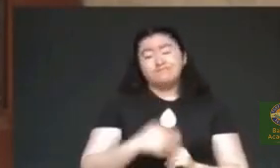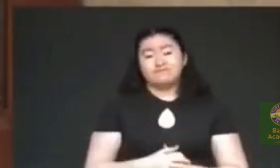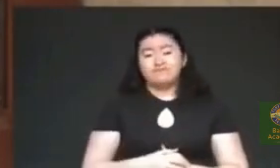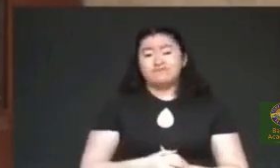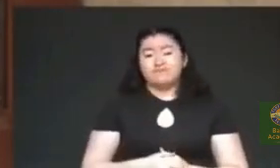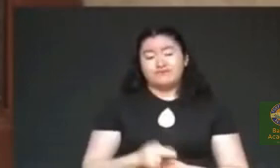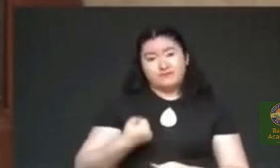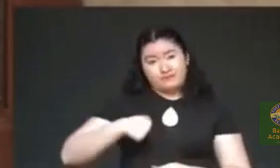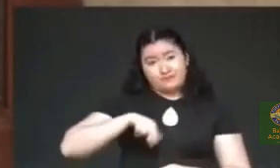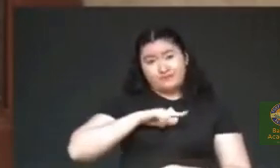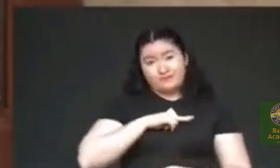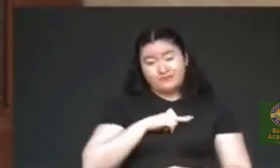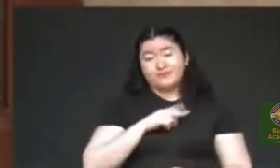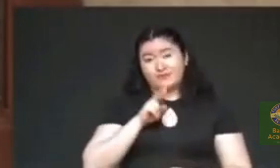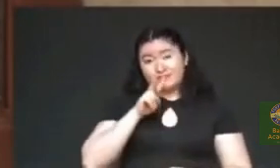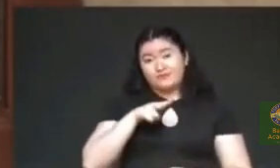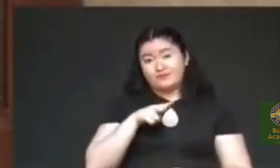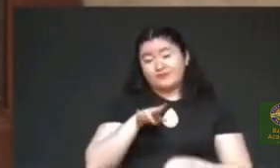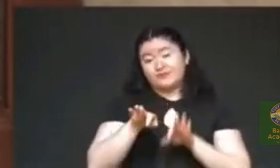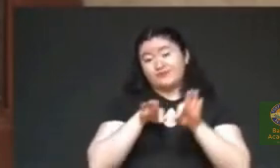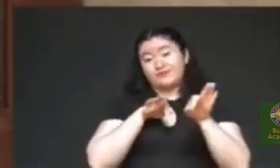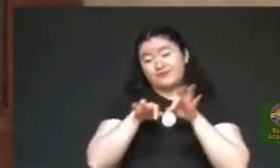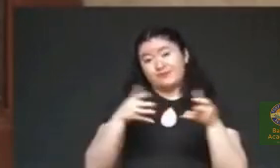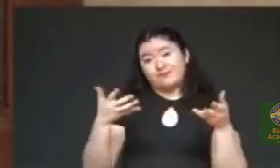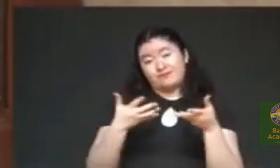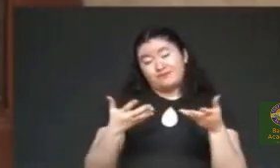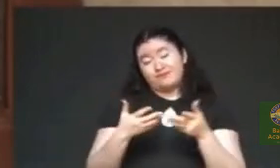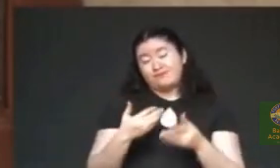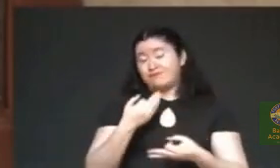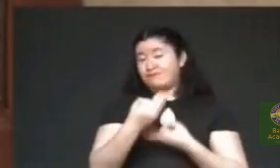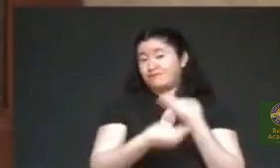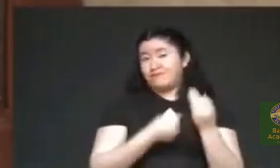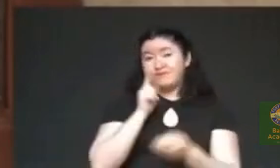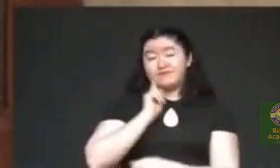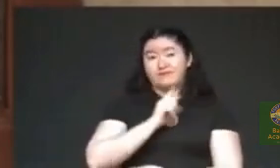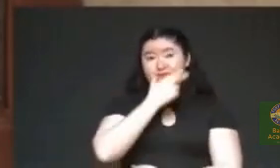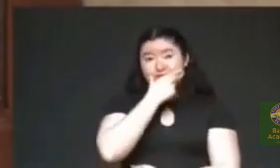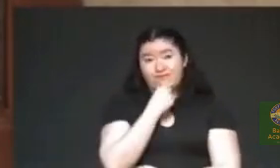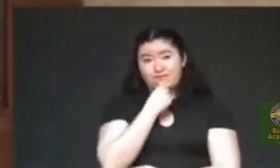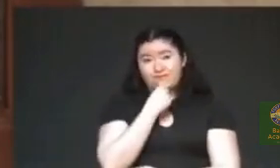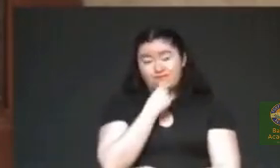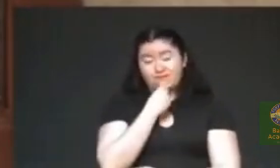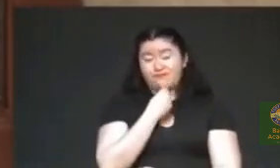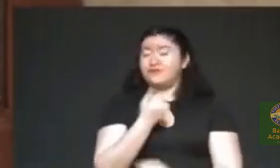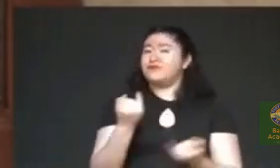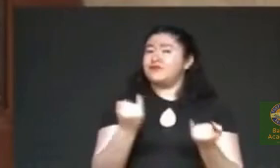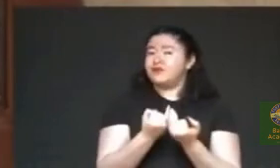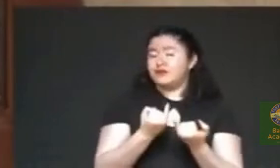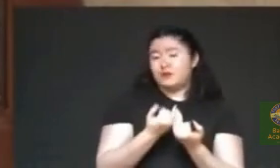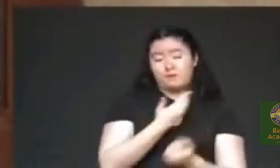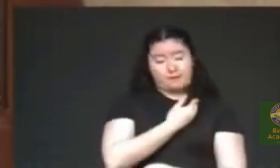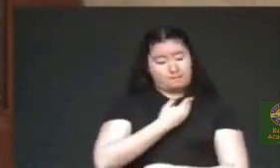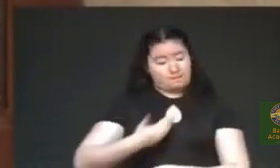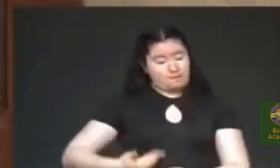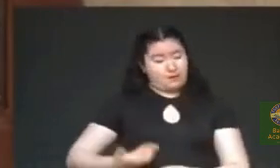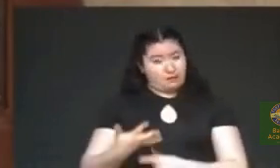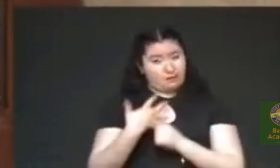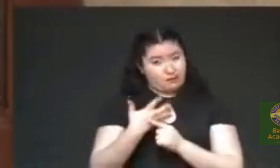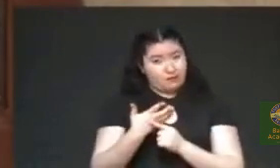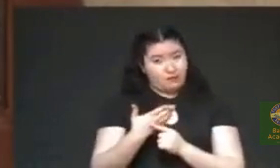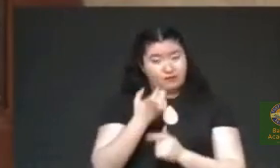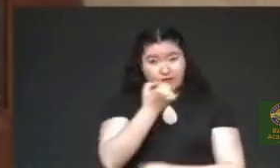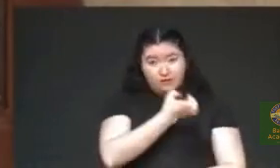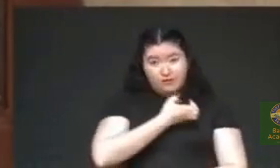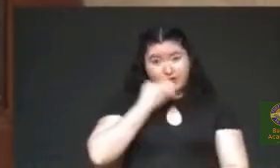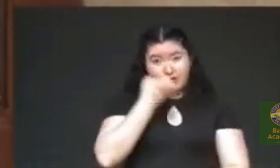el esfuerzo que estamos haciendo todas y todos para, como lo señaló el presidente, abrir todas las escuelas.